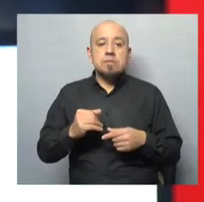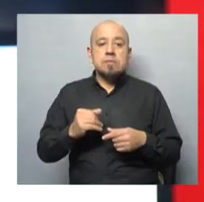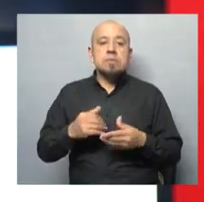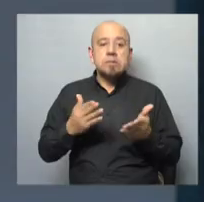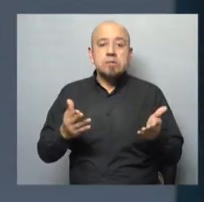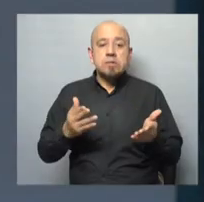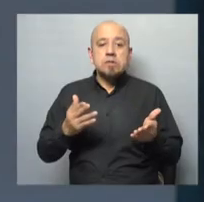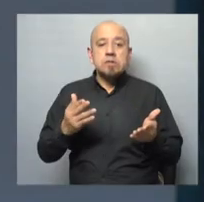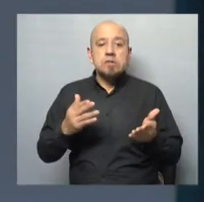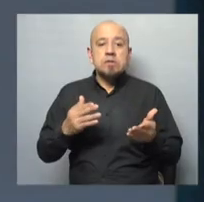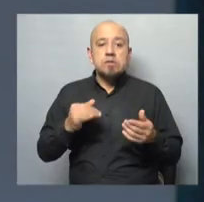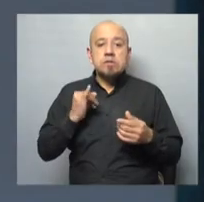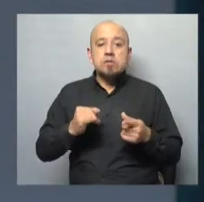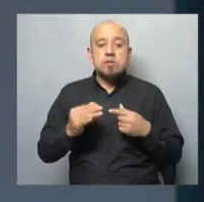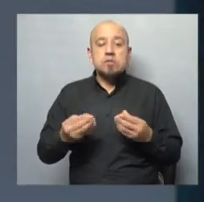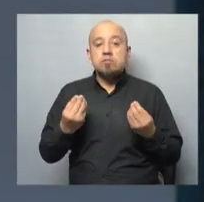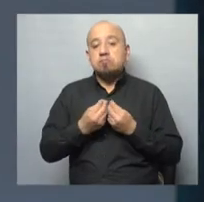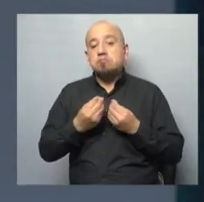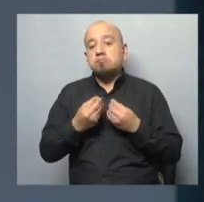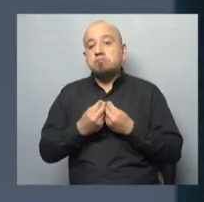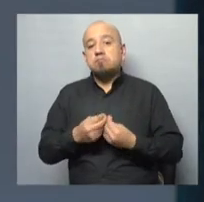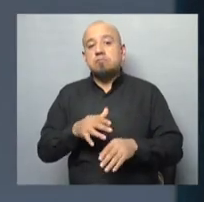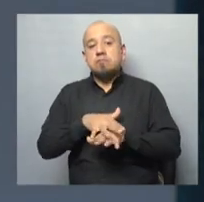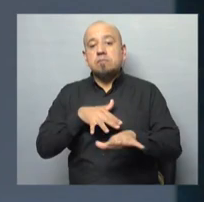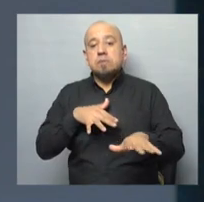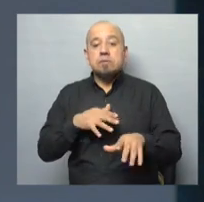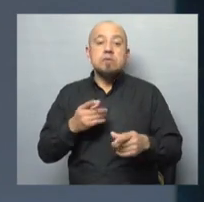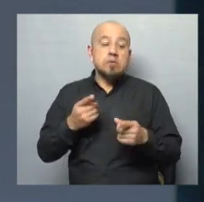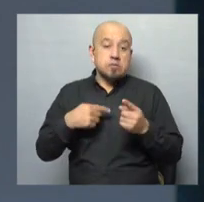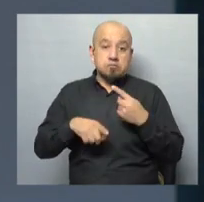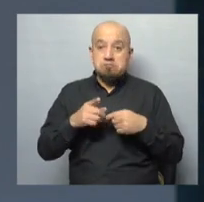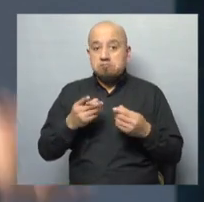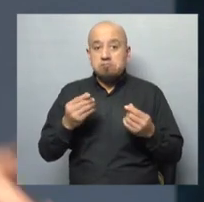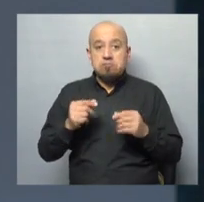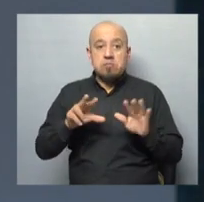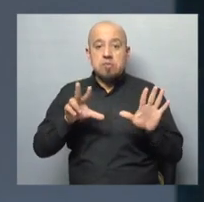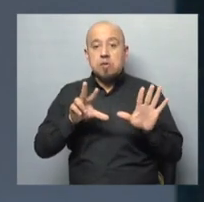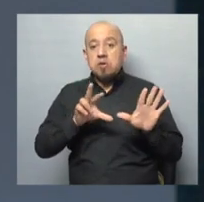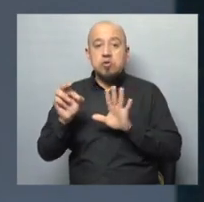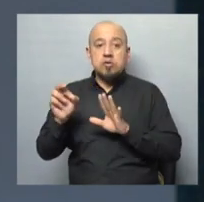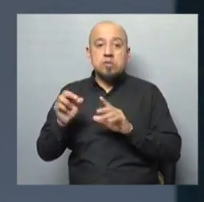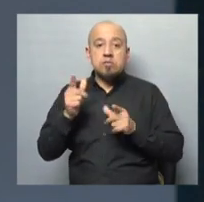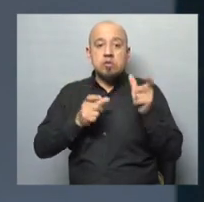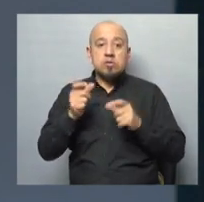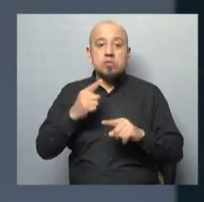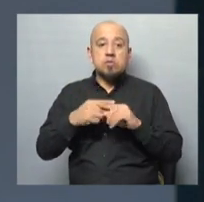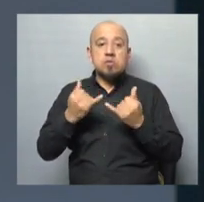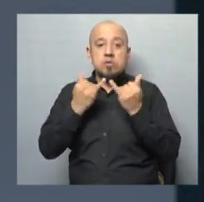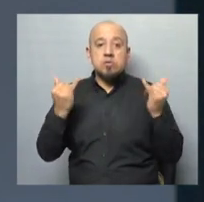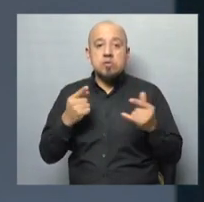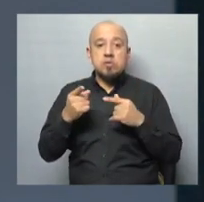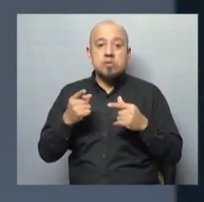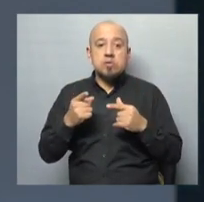fuerte este sí se llenó se fueron no eran tantas funciones pero se llenó 800 personas por día a tope y